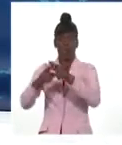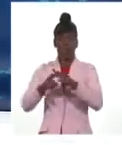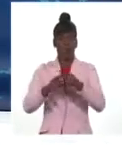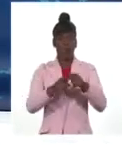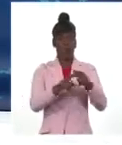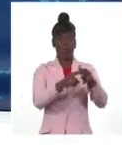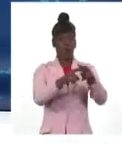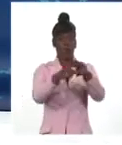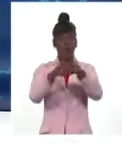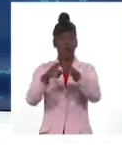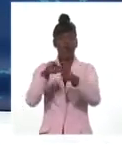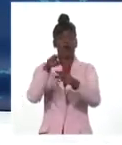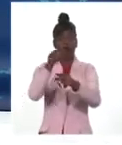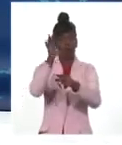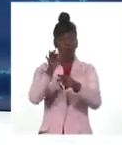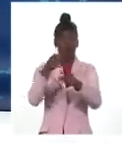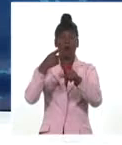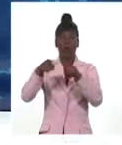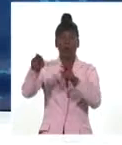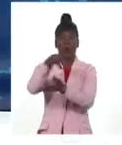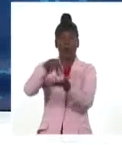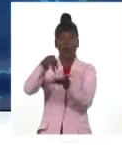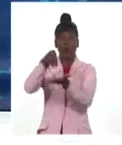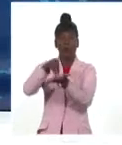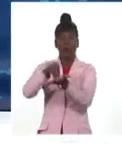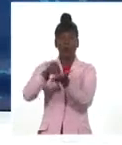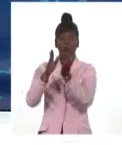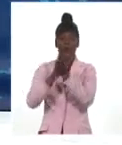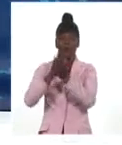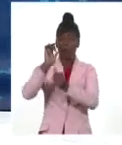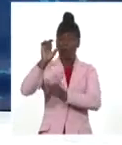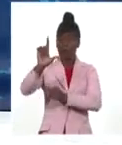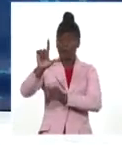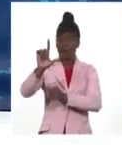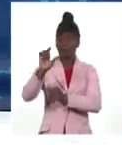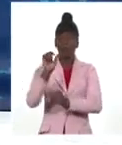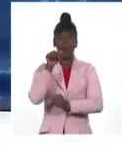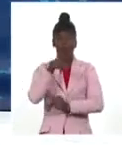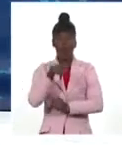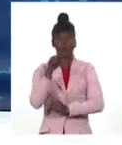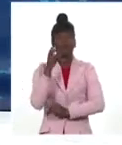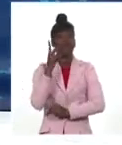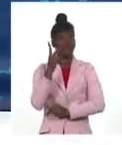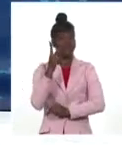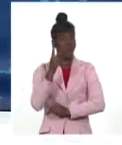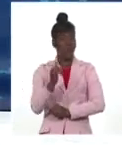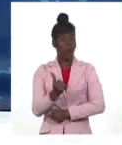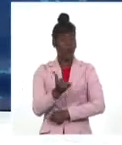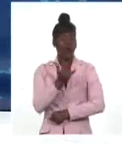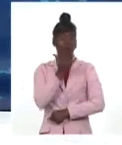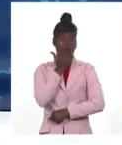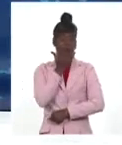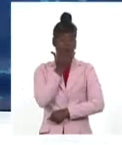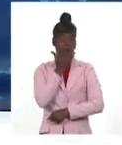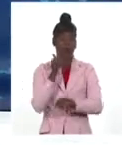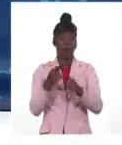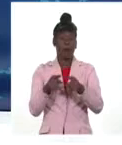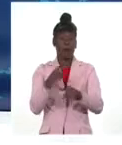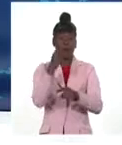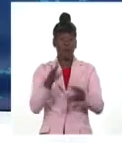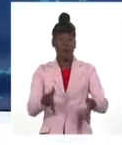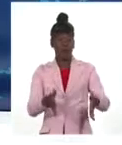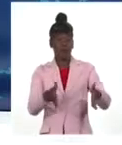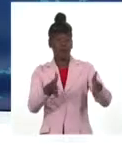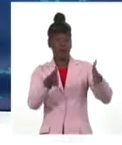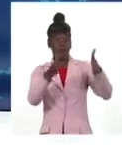central termoeléctrica de Mariel. Durante el día de hoy se han producido afectaciones por la salida imprevista de la unidad 1 de